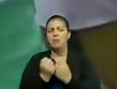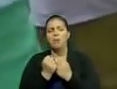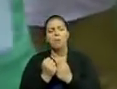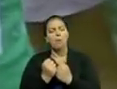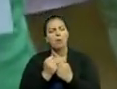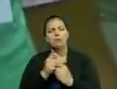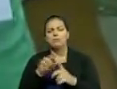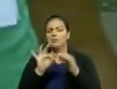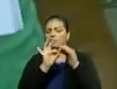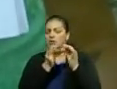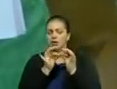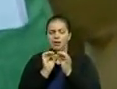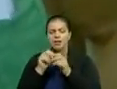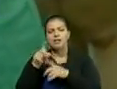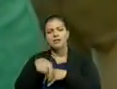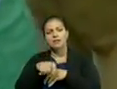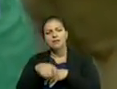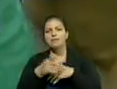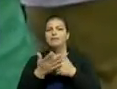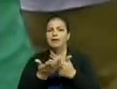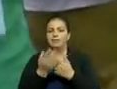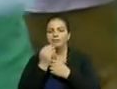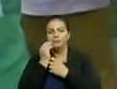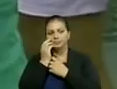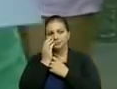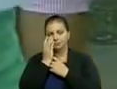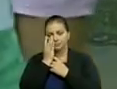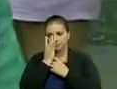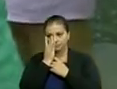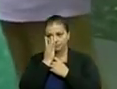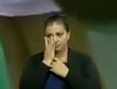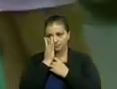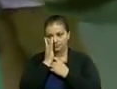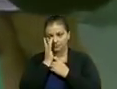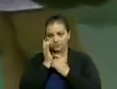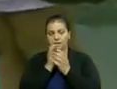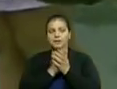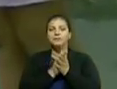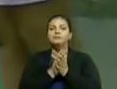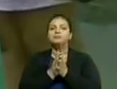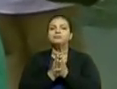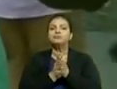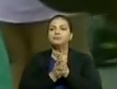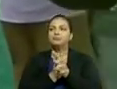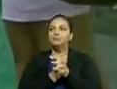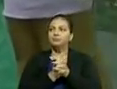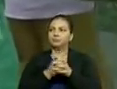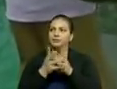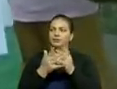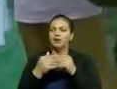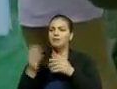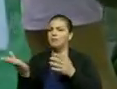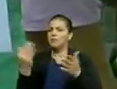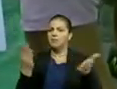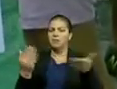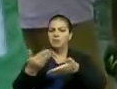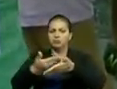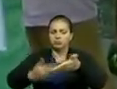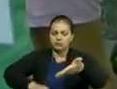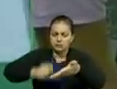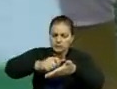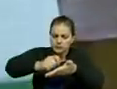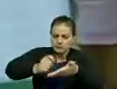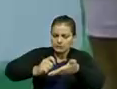tan molestos que todos han aportado, apoyado con su firma, porque consideran que con